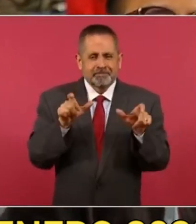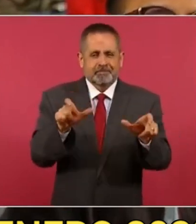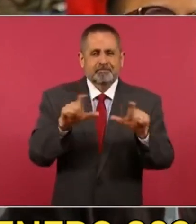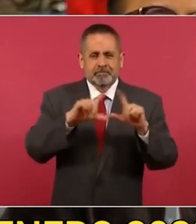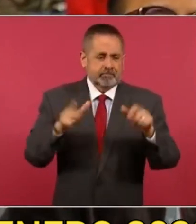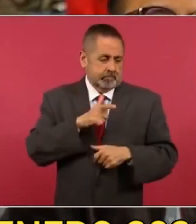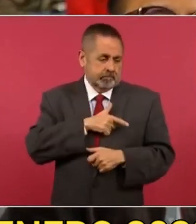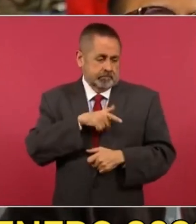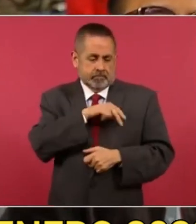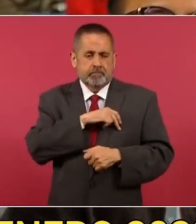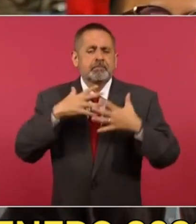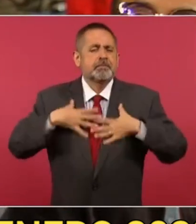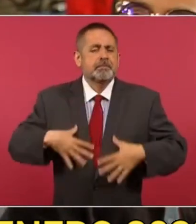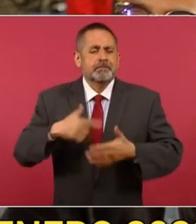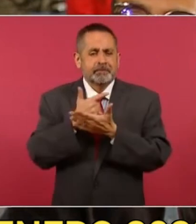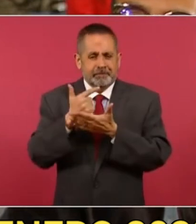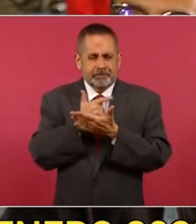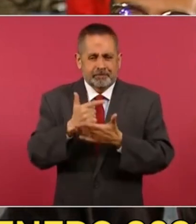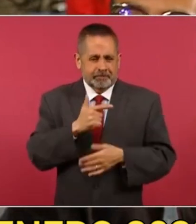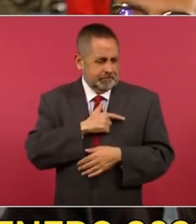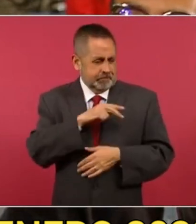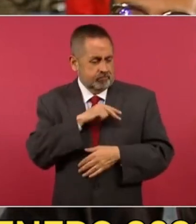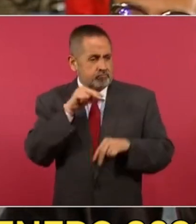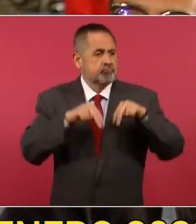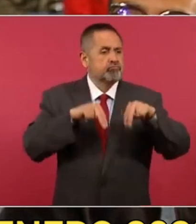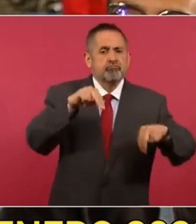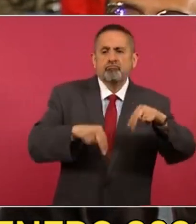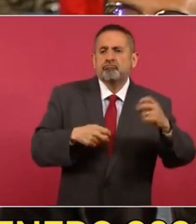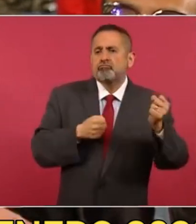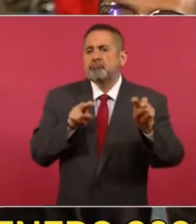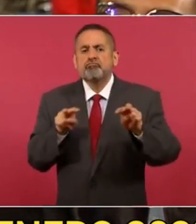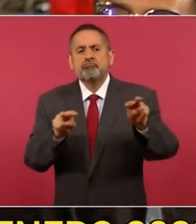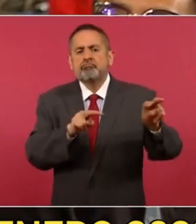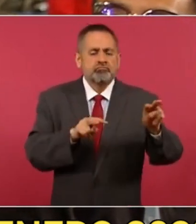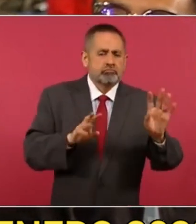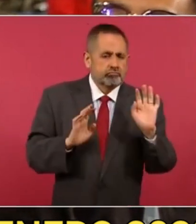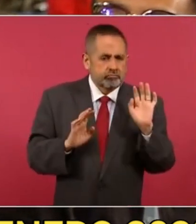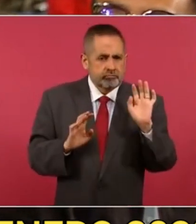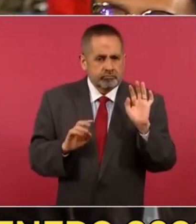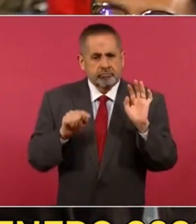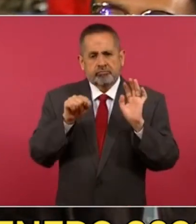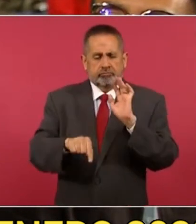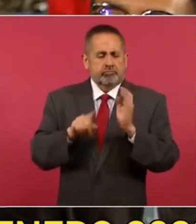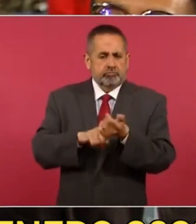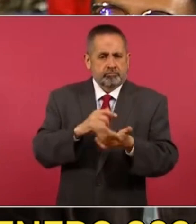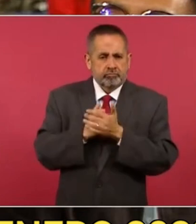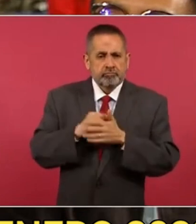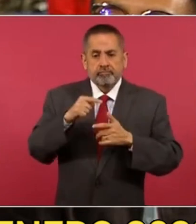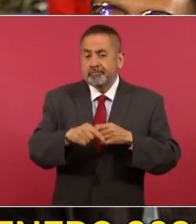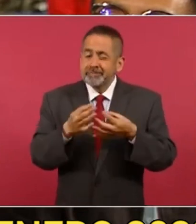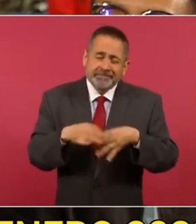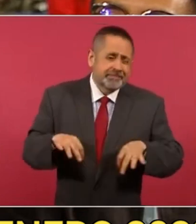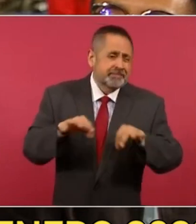instalaciones, y que lo entiendo como y aquí se ha explicado, algo es la columna vertebral en la Ciudad de México. La movilidad